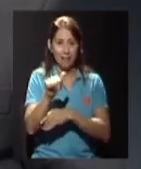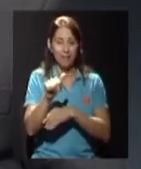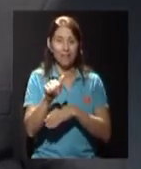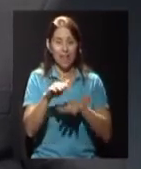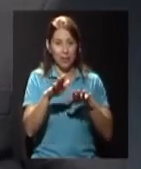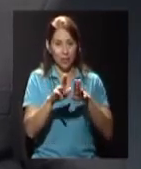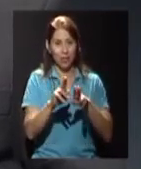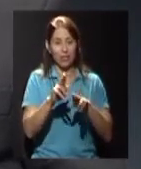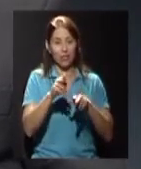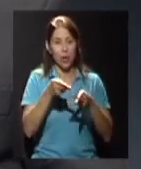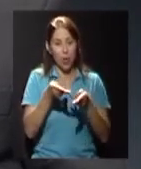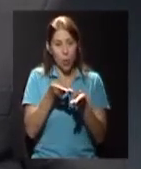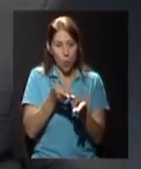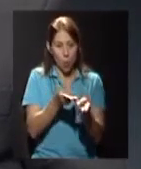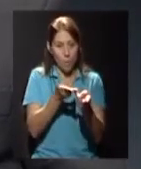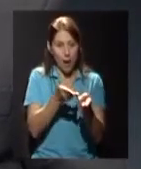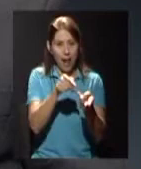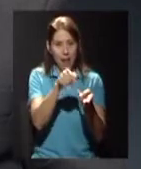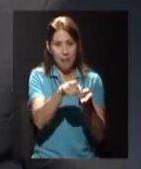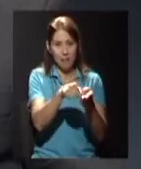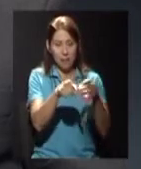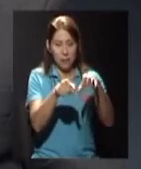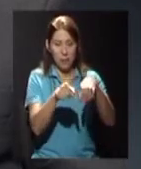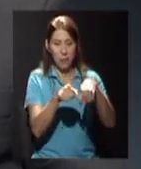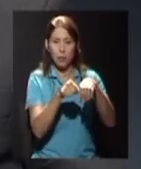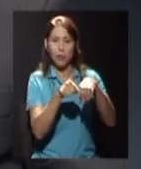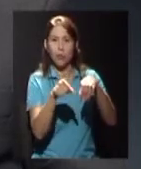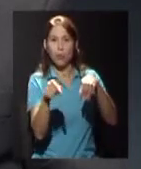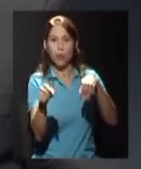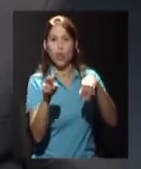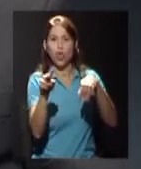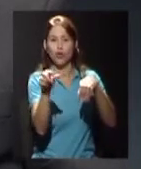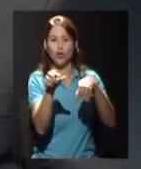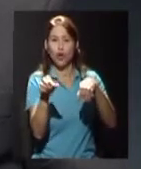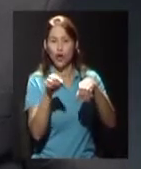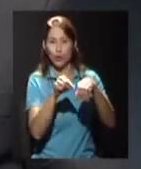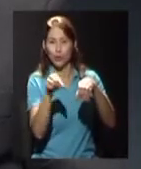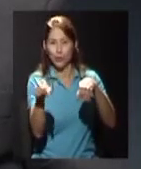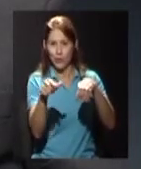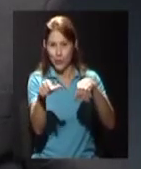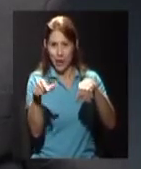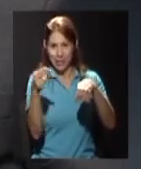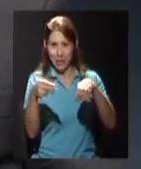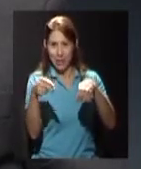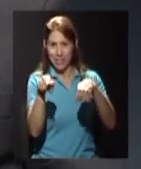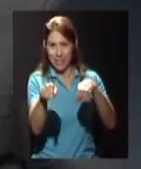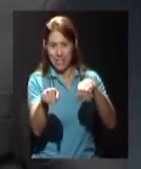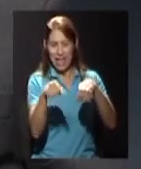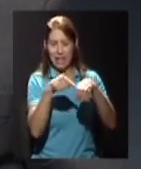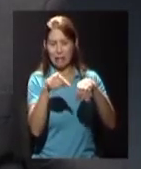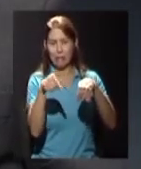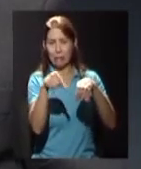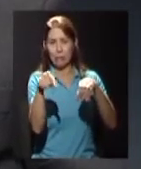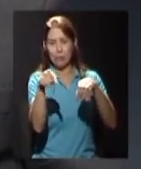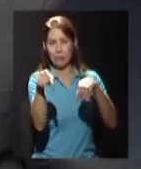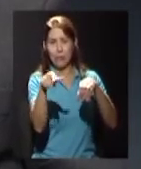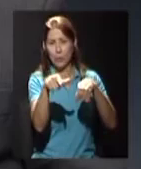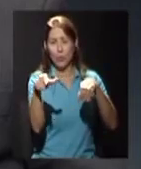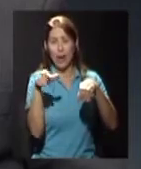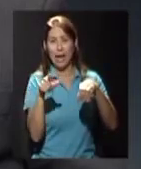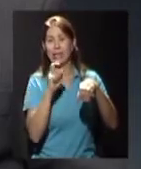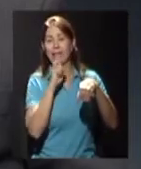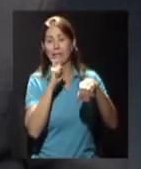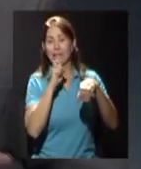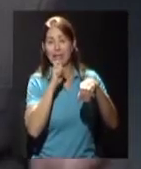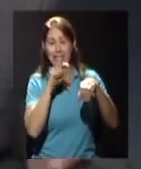trayecto de dos horas aproximadamente gran parte de ese trayecto era por un camino sumamente rural que debe pasar aquellos